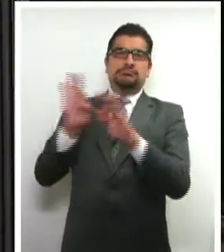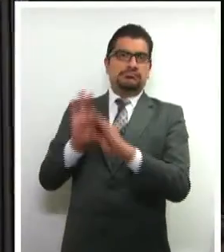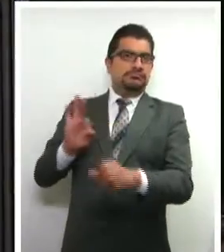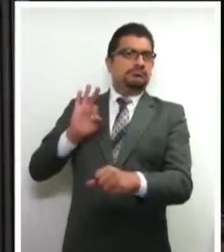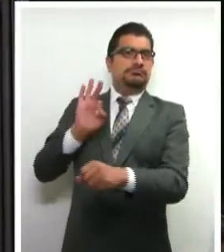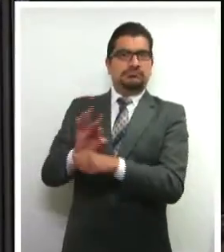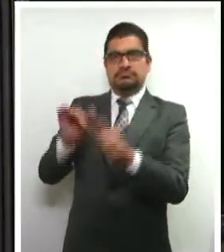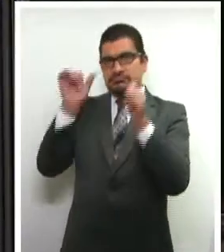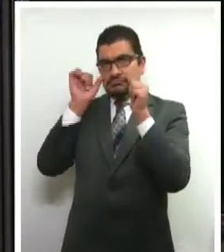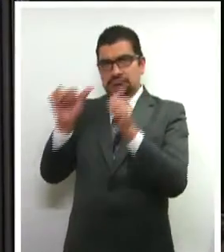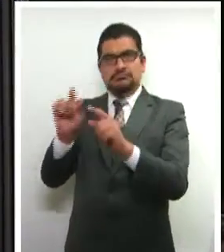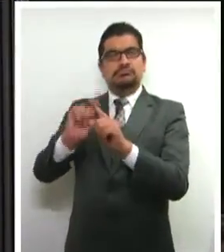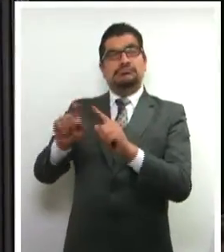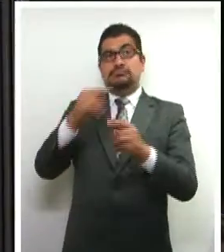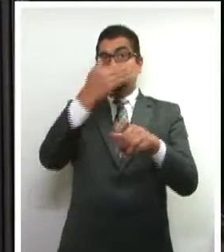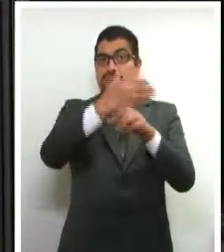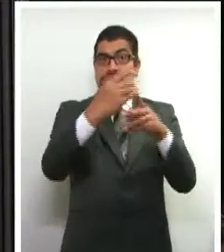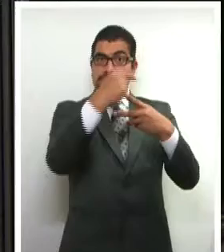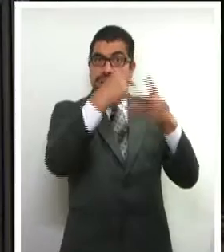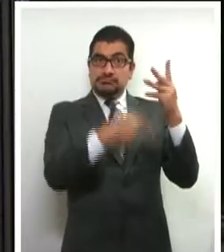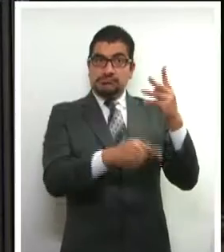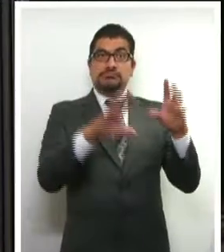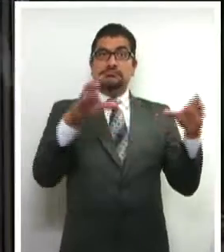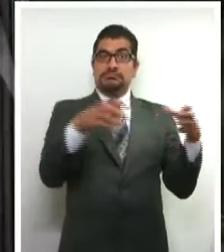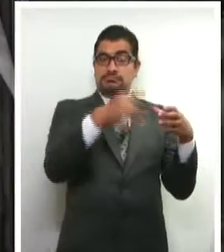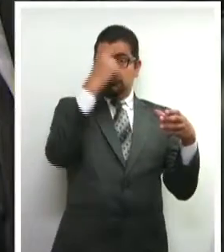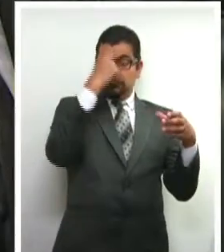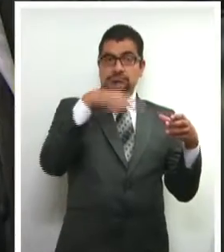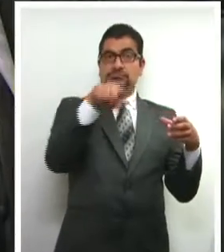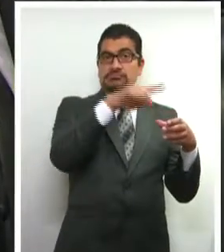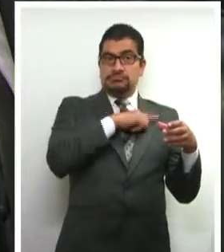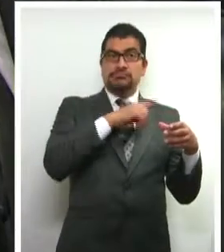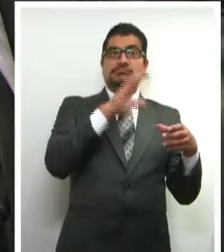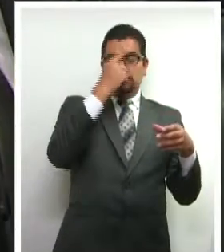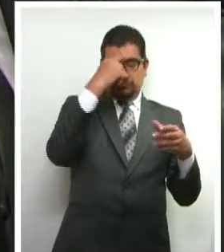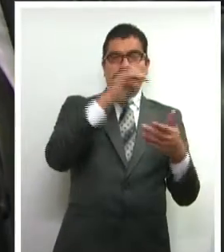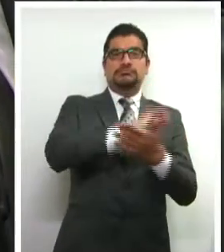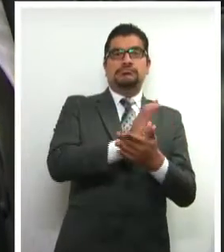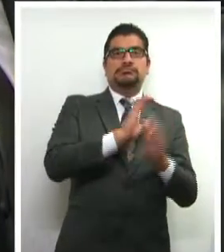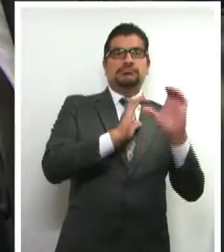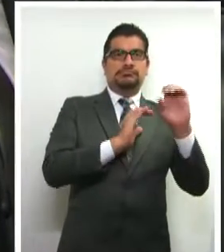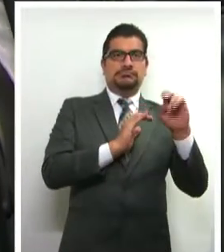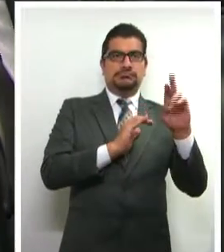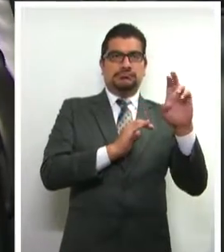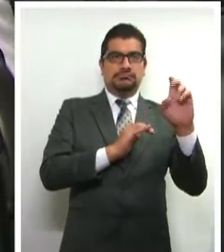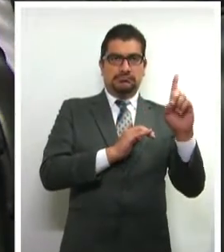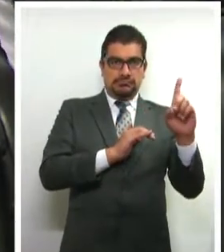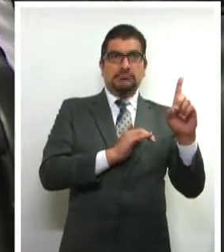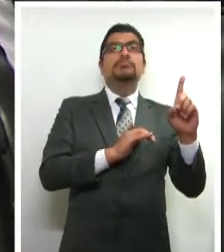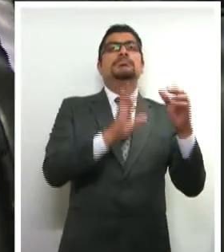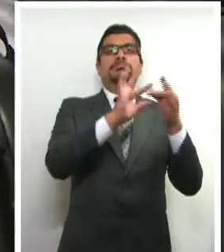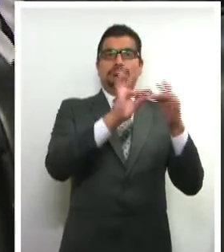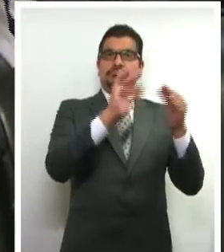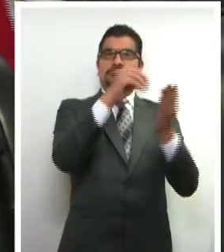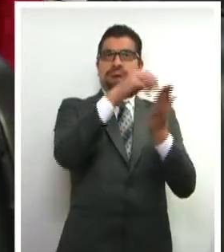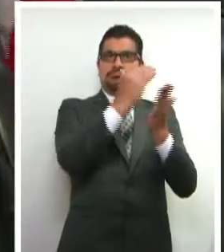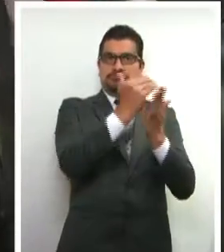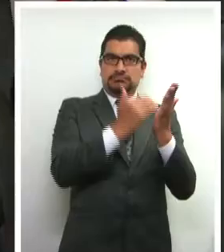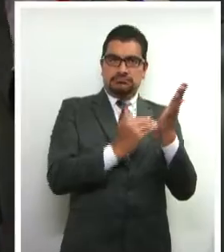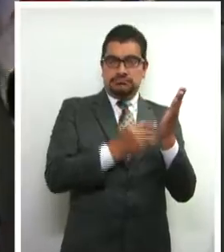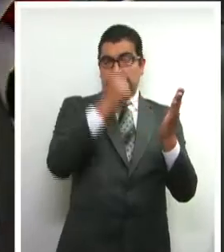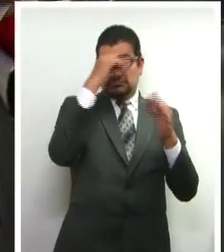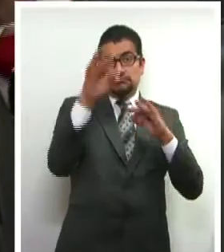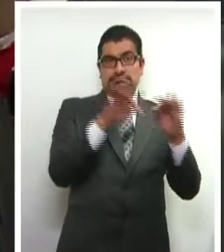atender las recomendaciones emitidas por el Consejo Nacional para prevenir la discriminación, expuestos en los